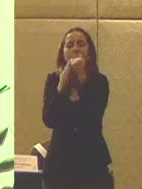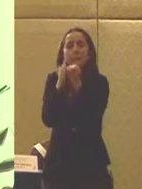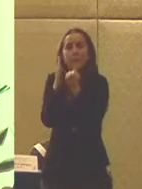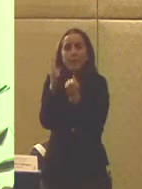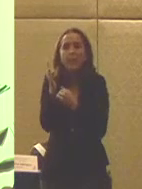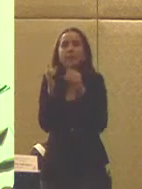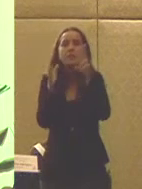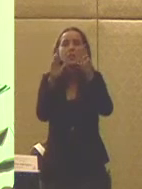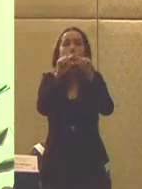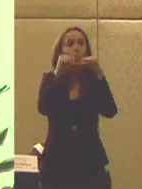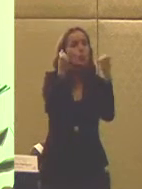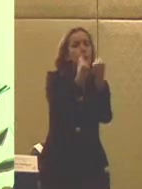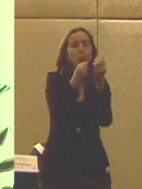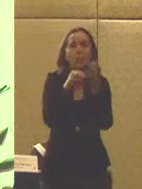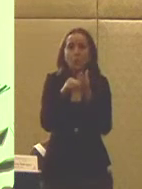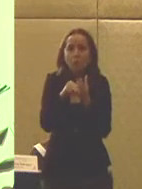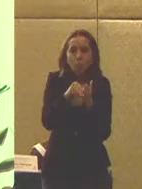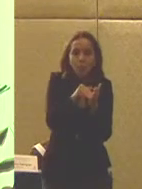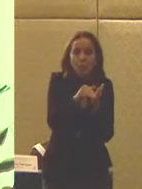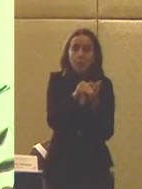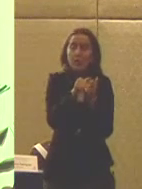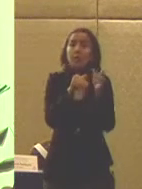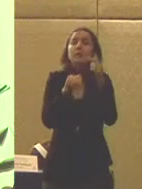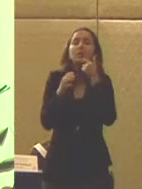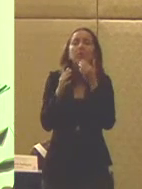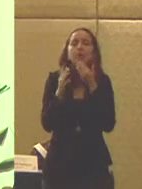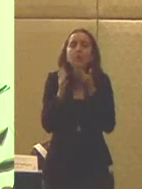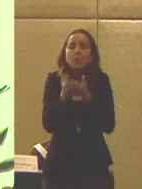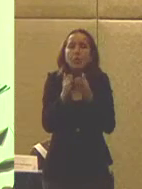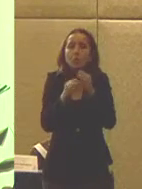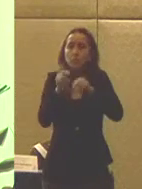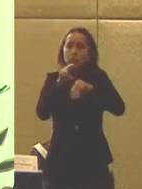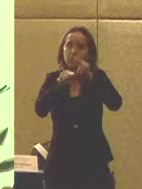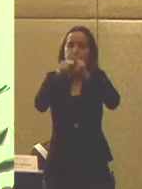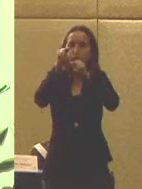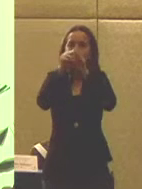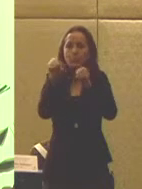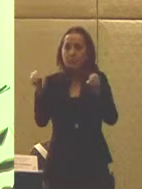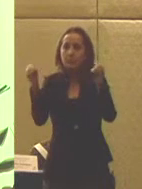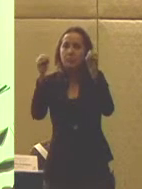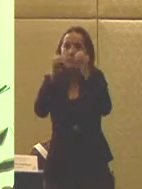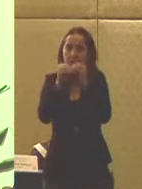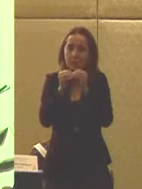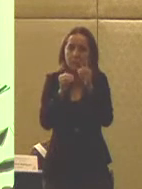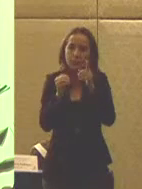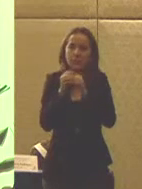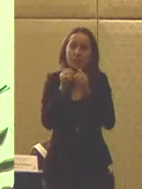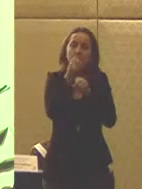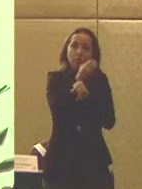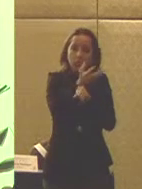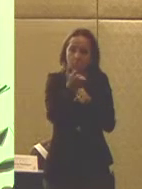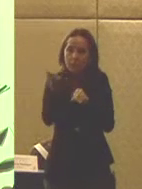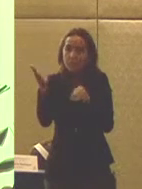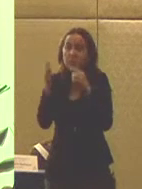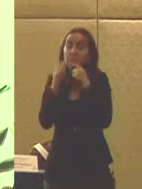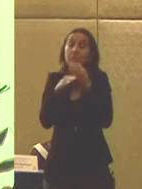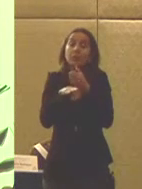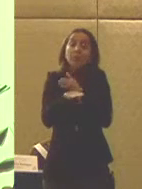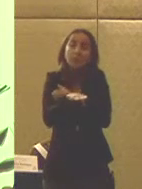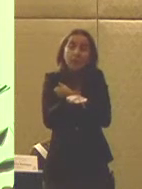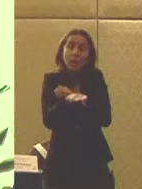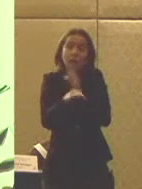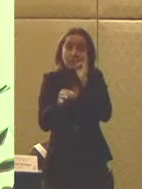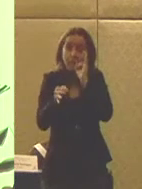vulnerables durante el proceso de recuperación y reconstrucción, preparar mayor información de línea de base, como identificación